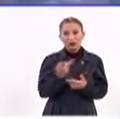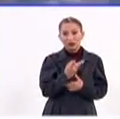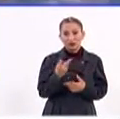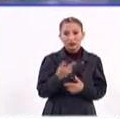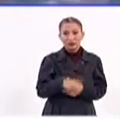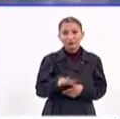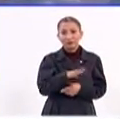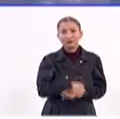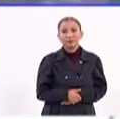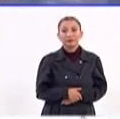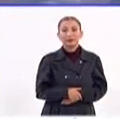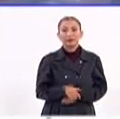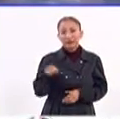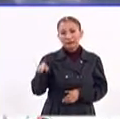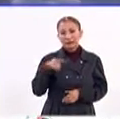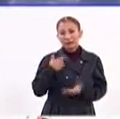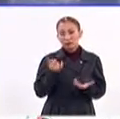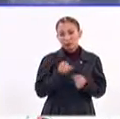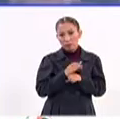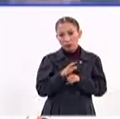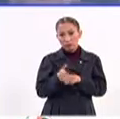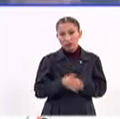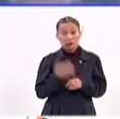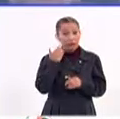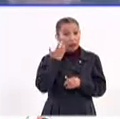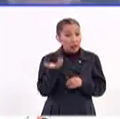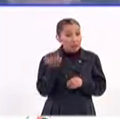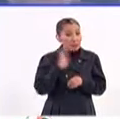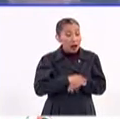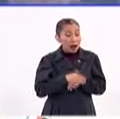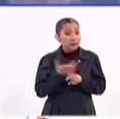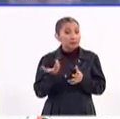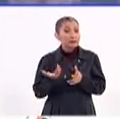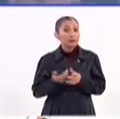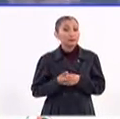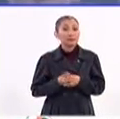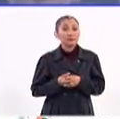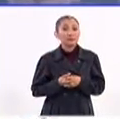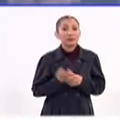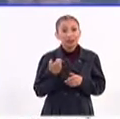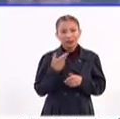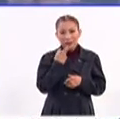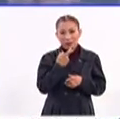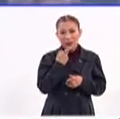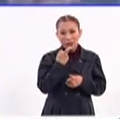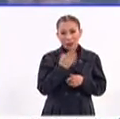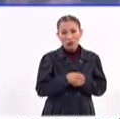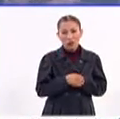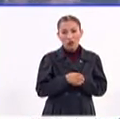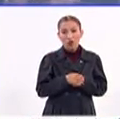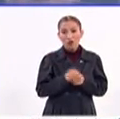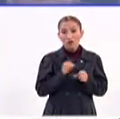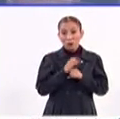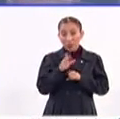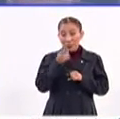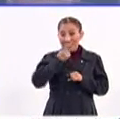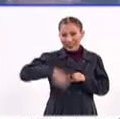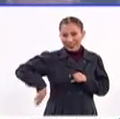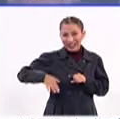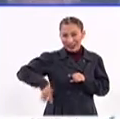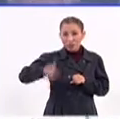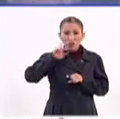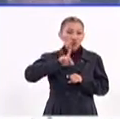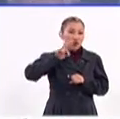ambas sociedades. Así que bueno, pues ahí están los datos, por supuesto, si quiere seguir esto que acabamos de comentar, los datos que comentó la